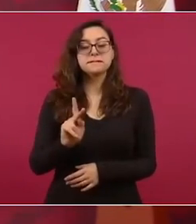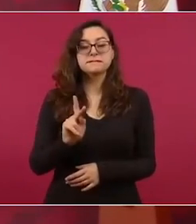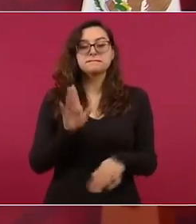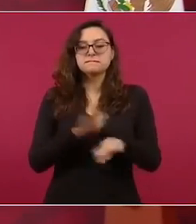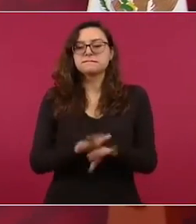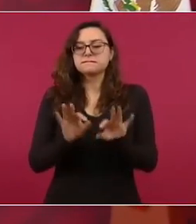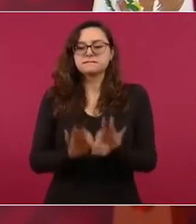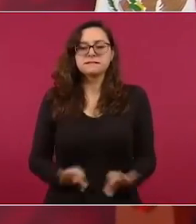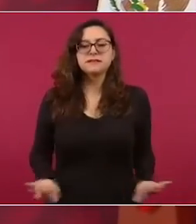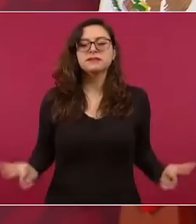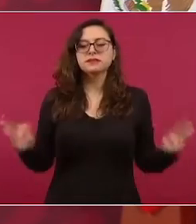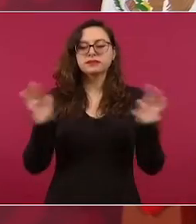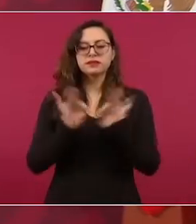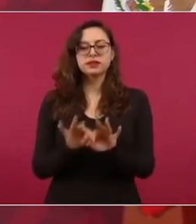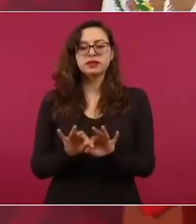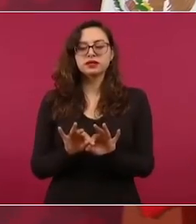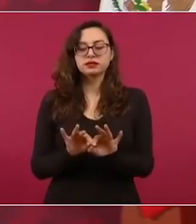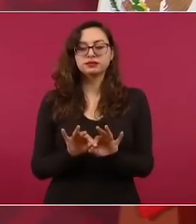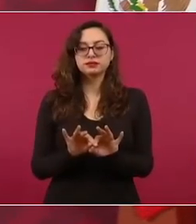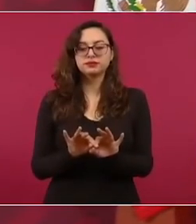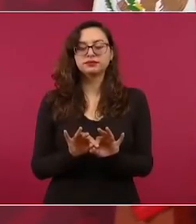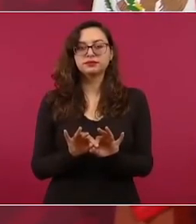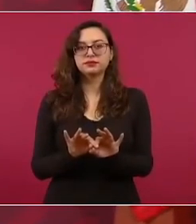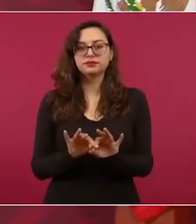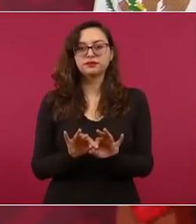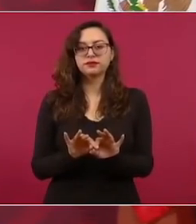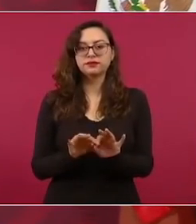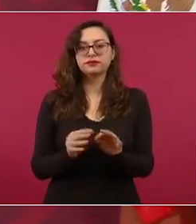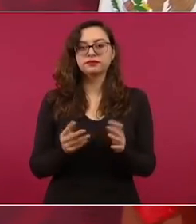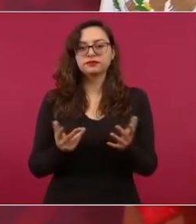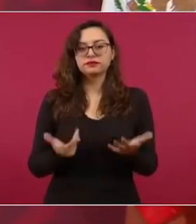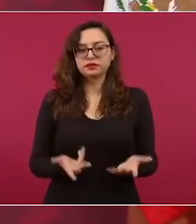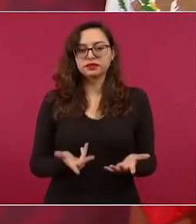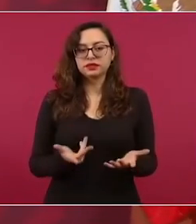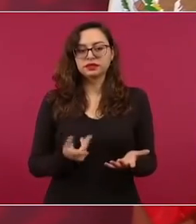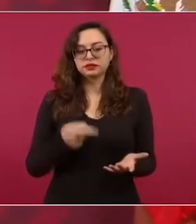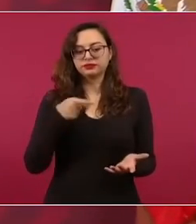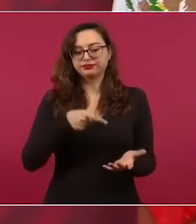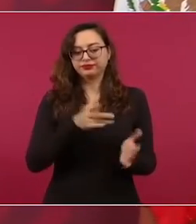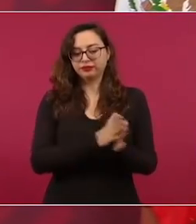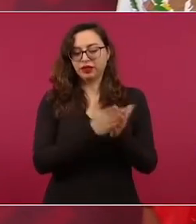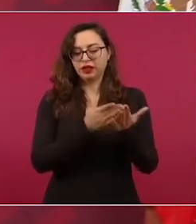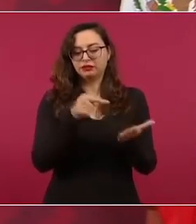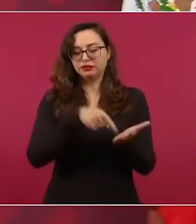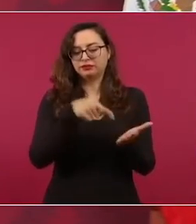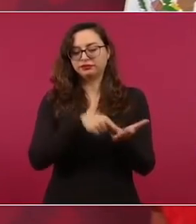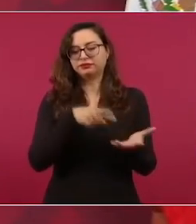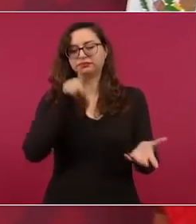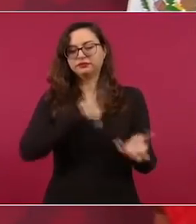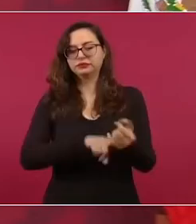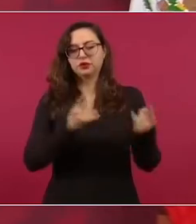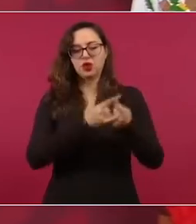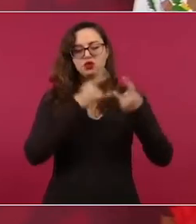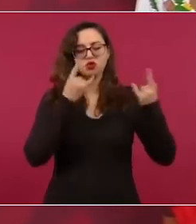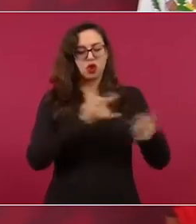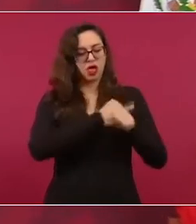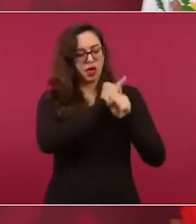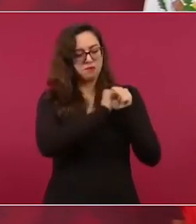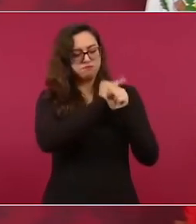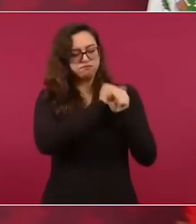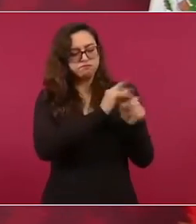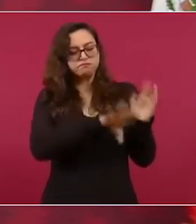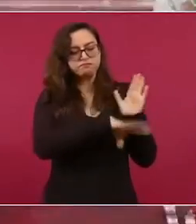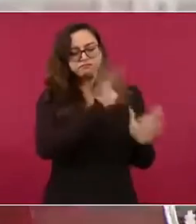un análisis y la exposición de ciertos documentos históricos a lo largo de la